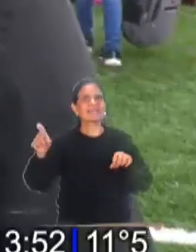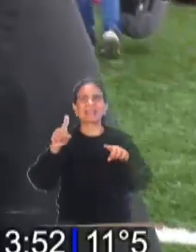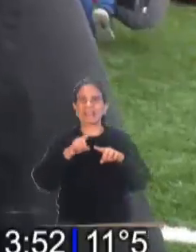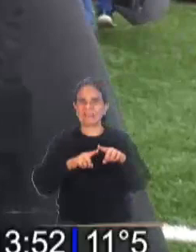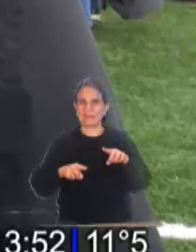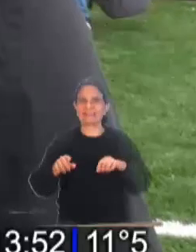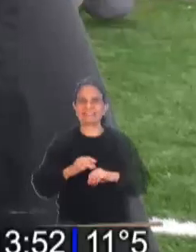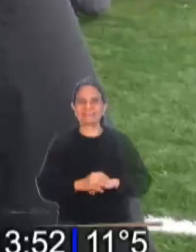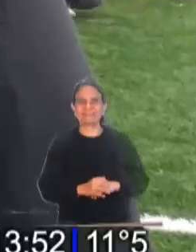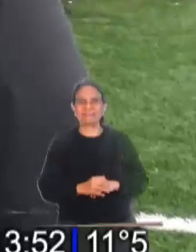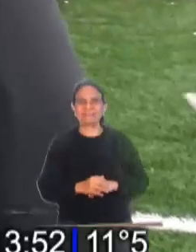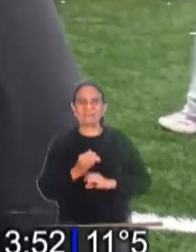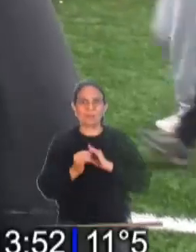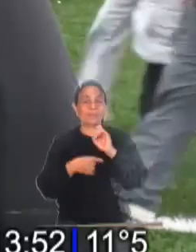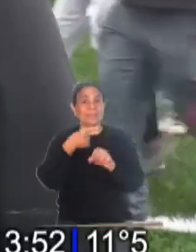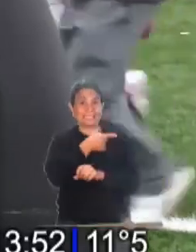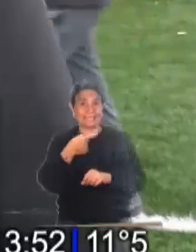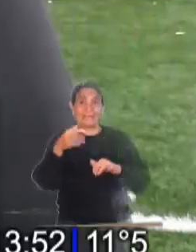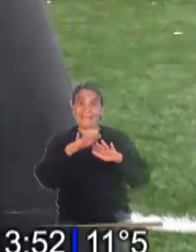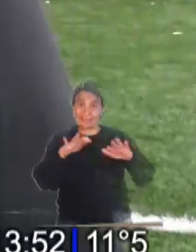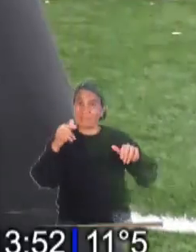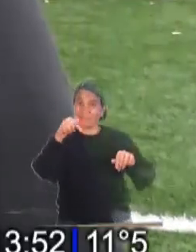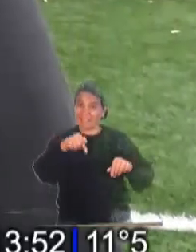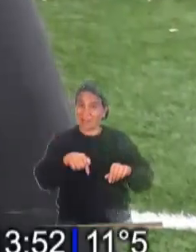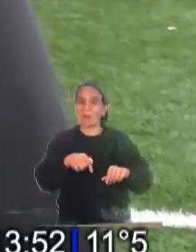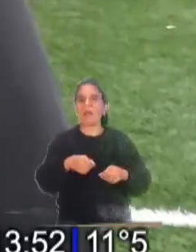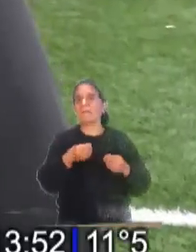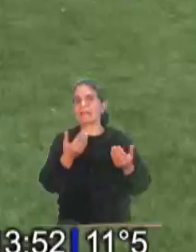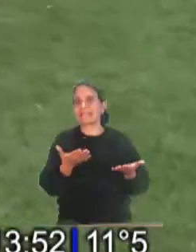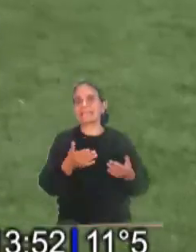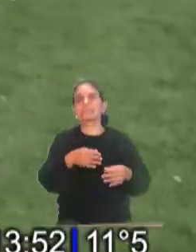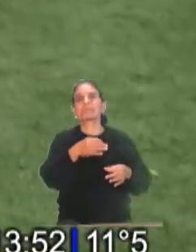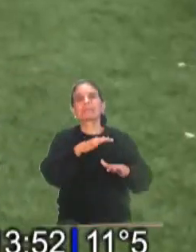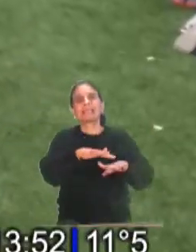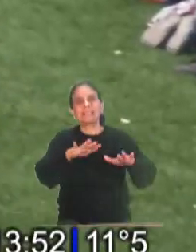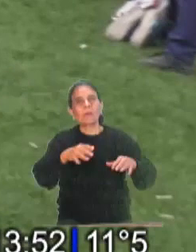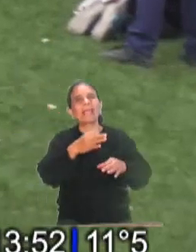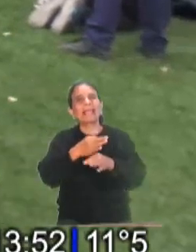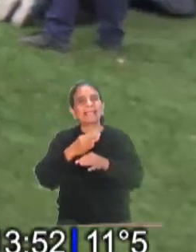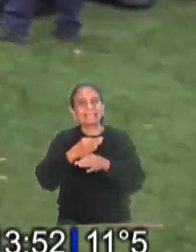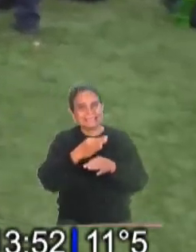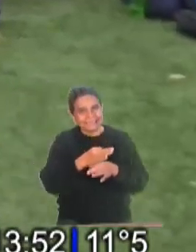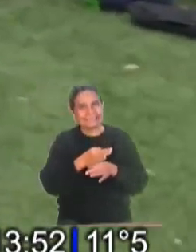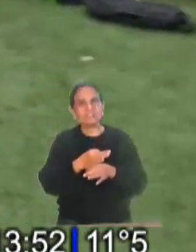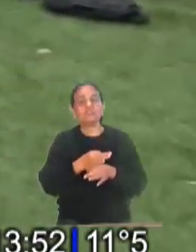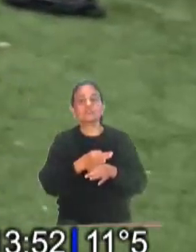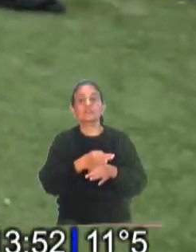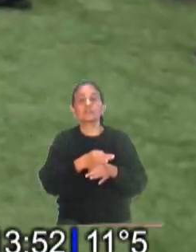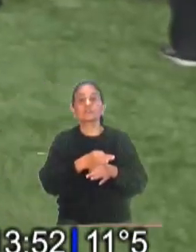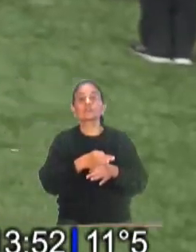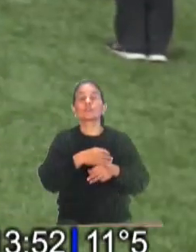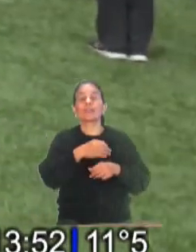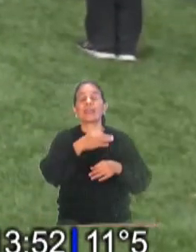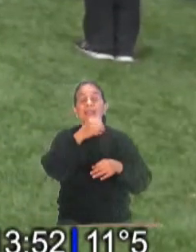Estamos celebrando la Semana de las Infancias exclusivamente para los chicos de las escuelas de nivel inicial y nivel